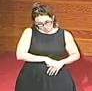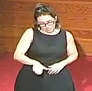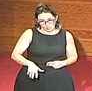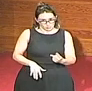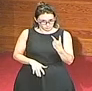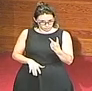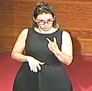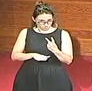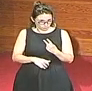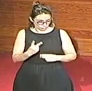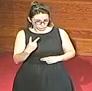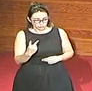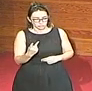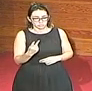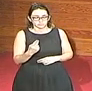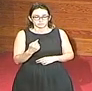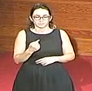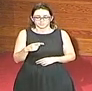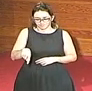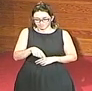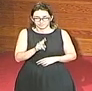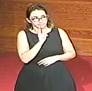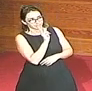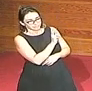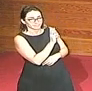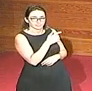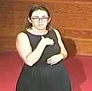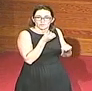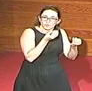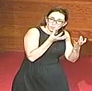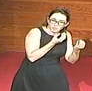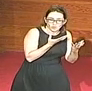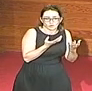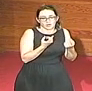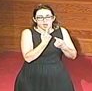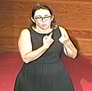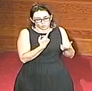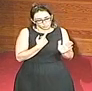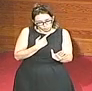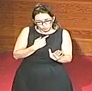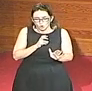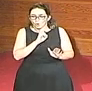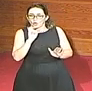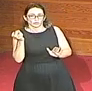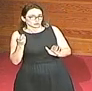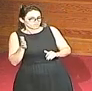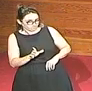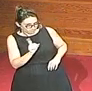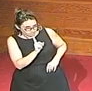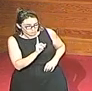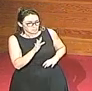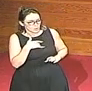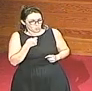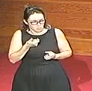claro, pues ven que estamos con la información y ciertos contenidos se los muestras y otros no, pero les cuentas cosas de actualidad para que empiecen a